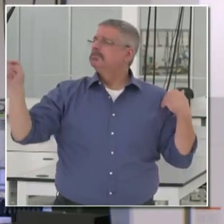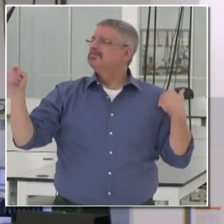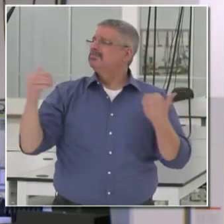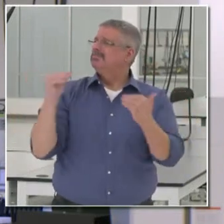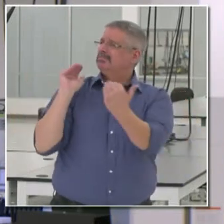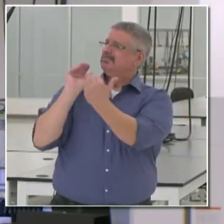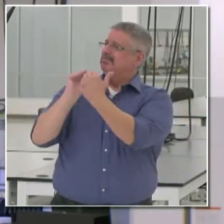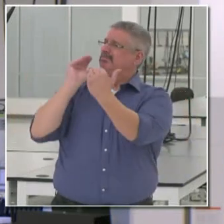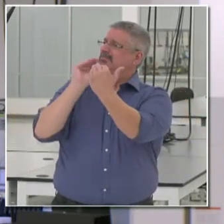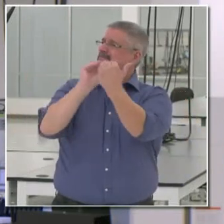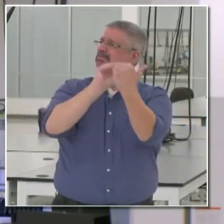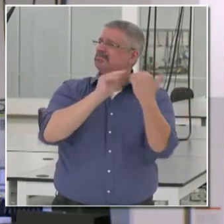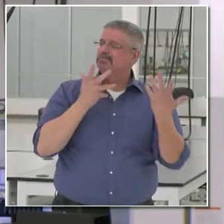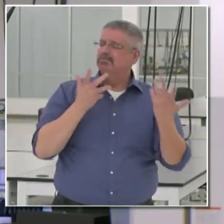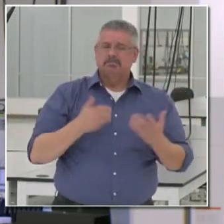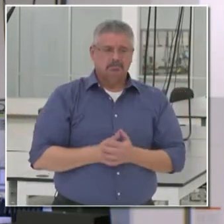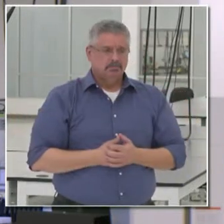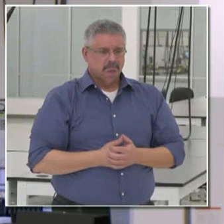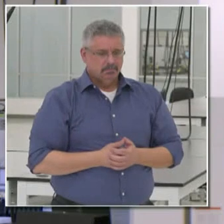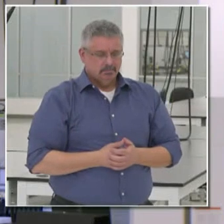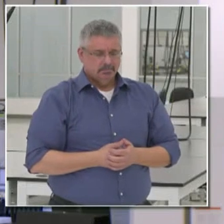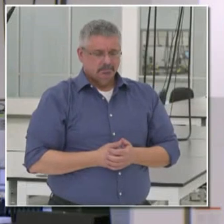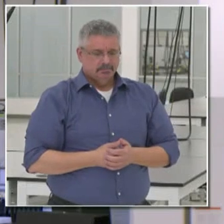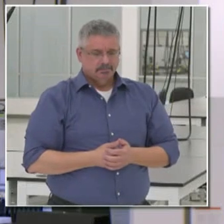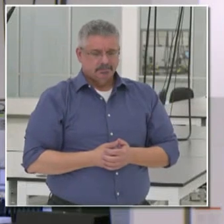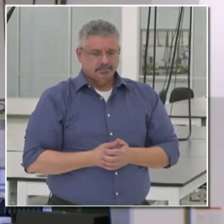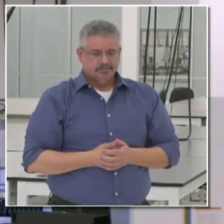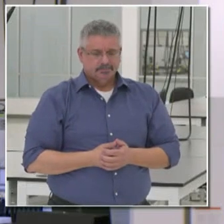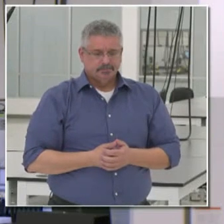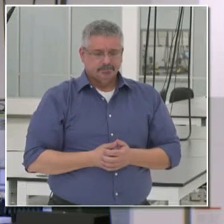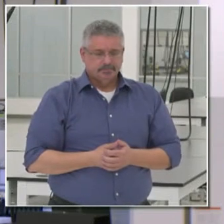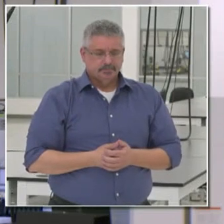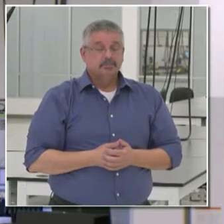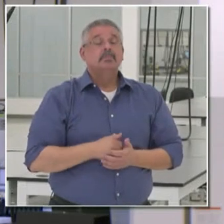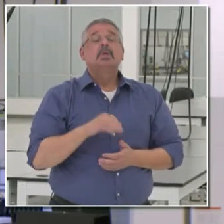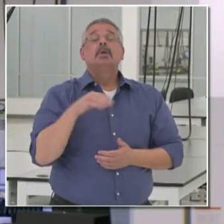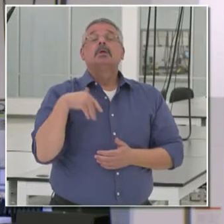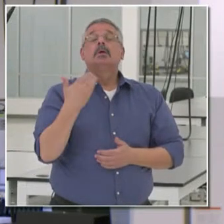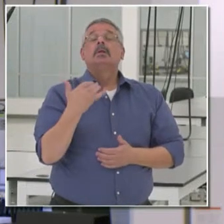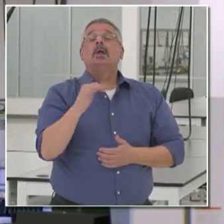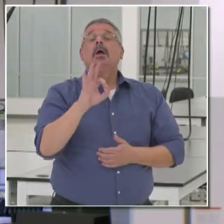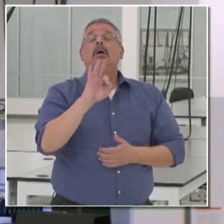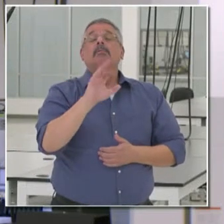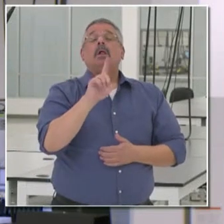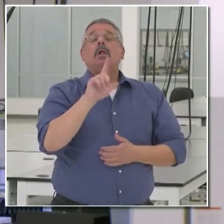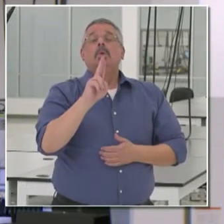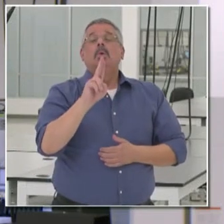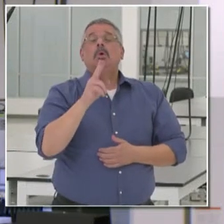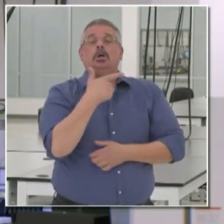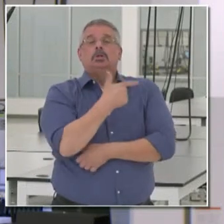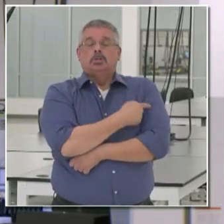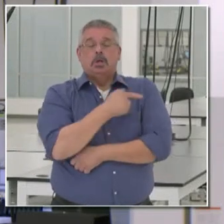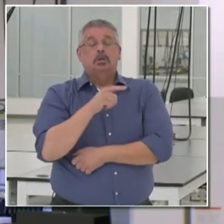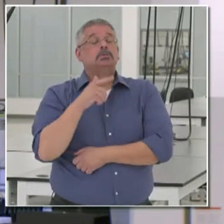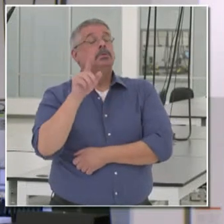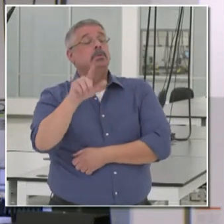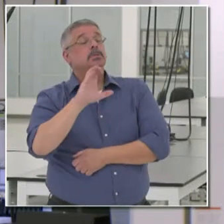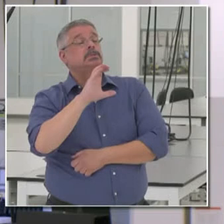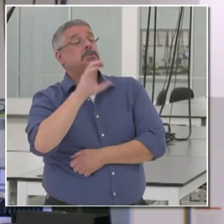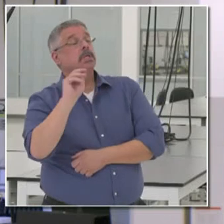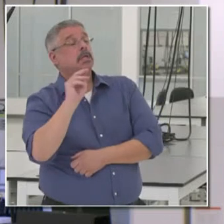otros a que hagan más también gracias la siguiente pregunta es sobre vacunas para la influenza